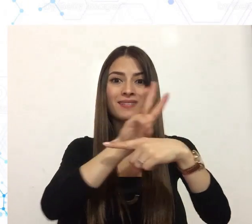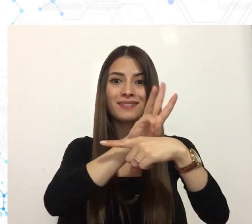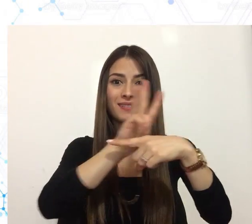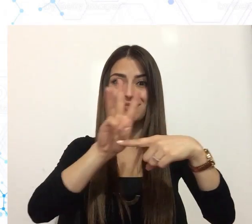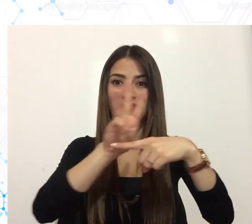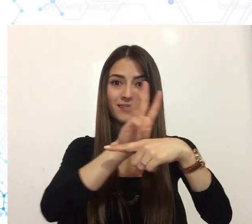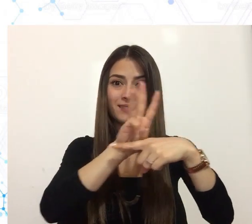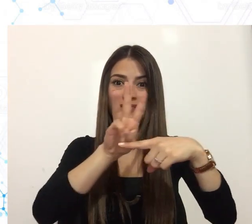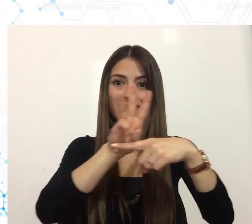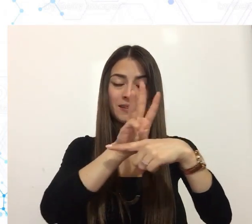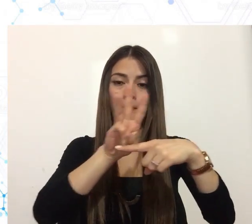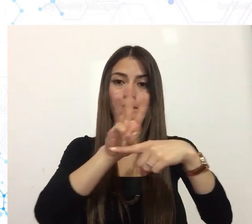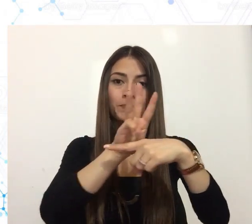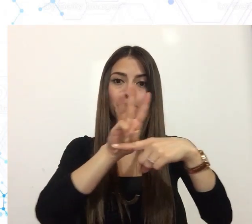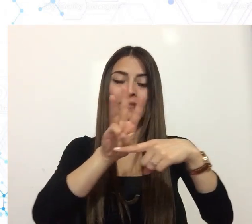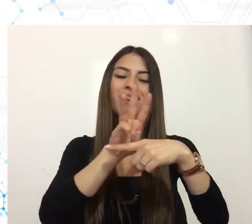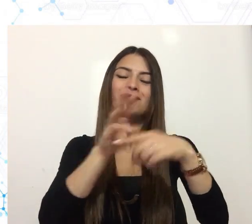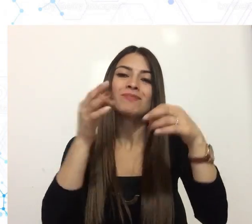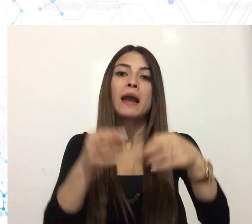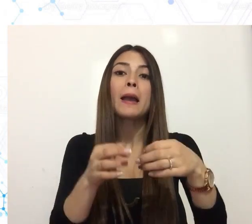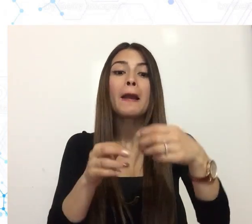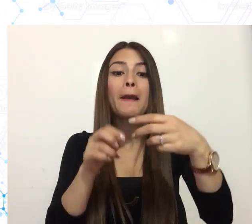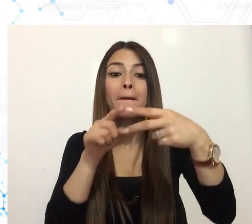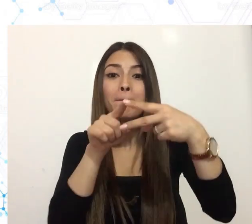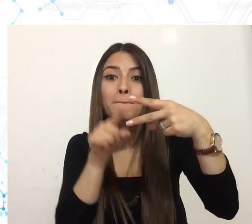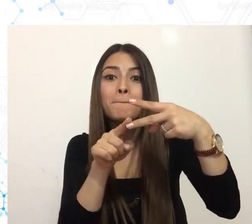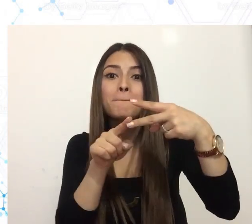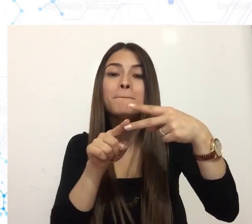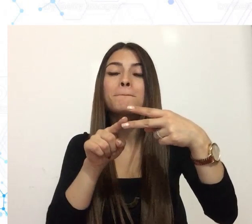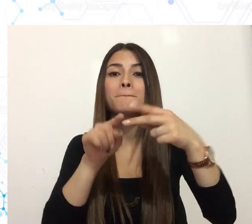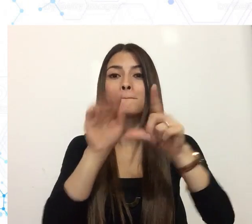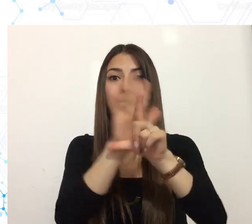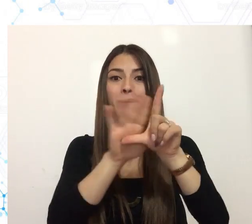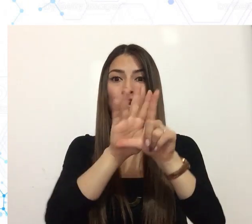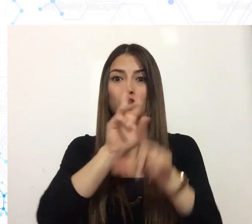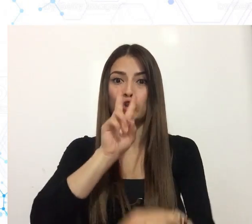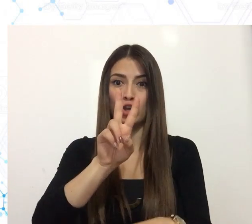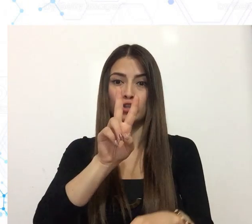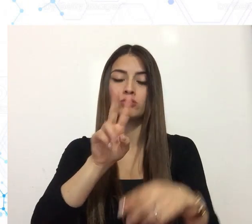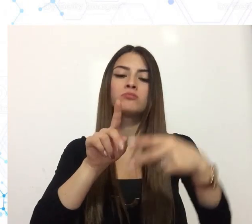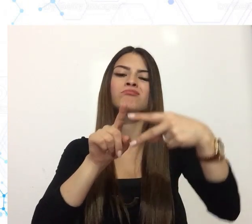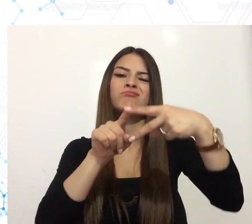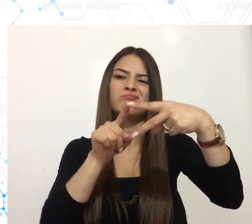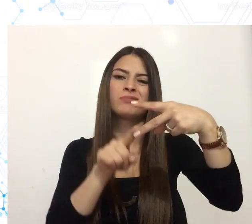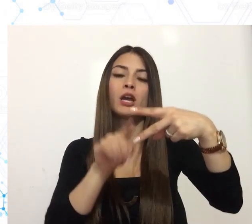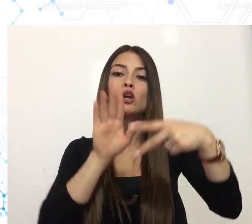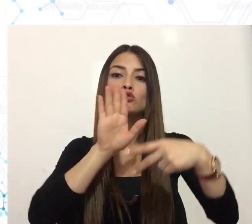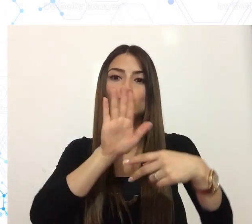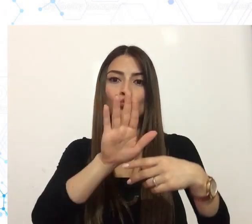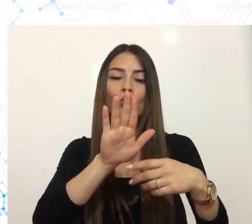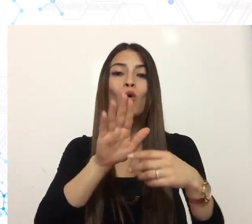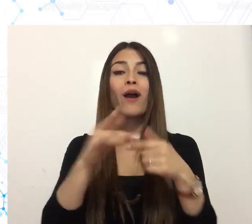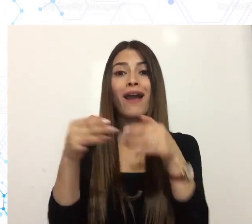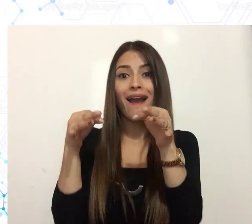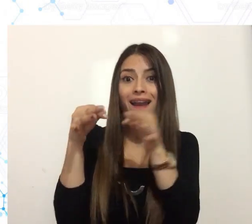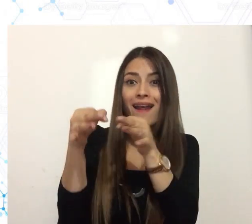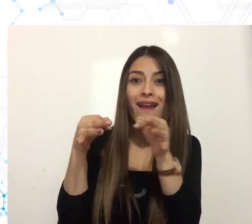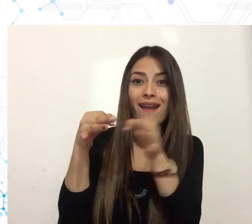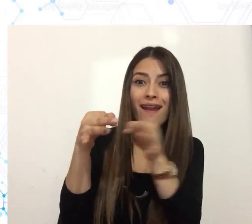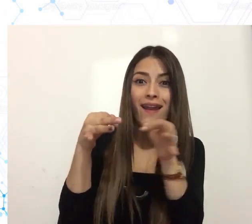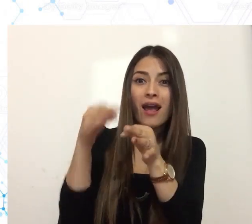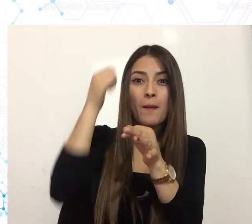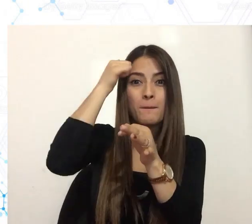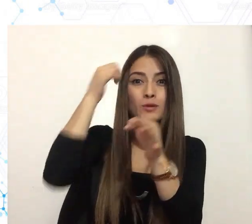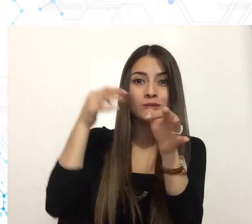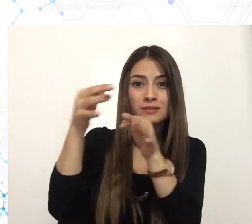trabajo de un video que yo he tomado y lo he doblado a voz y también se ha doblado con lengua de señas para que